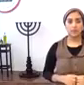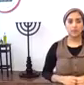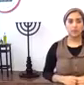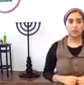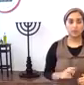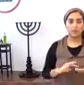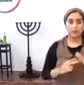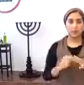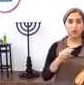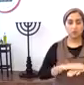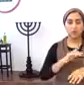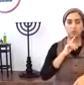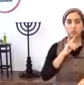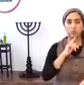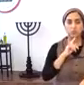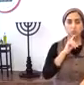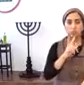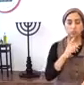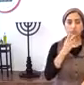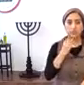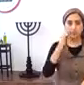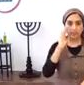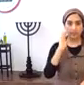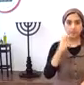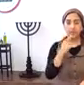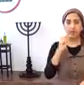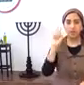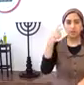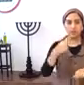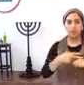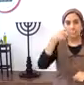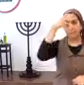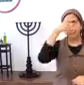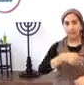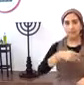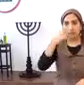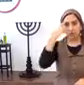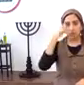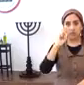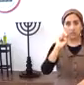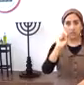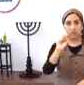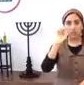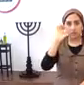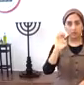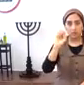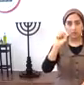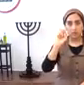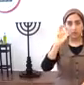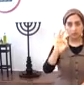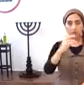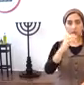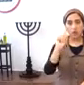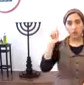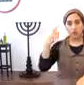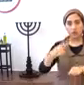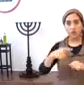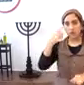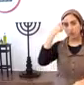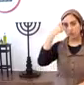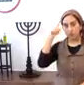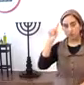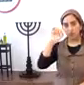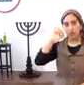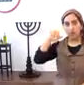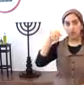Entonces, a ver, en el original, dice dos veces hombre para Esaf. Y una vez para